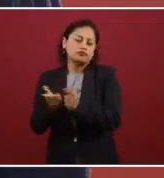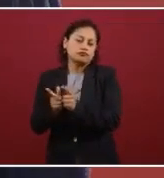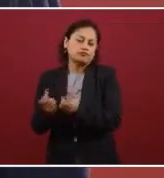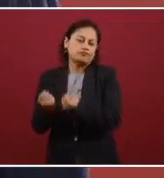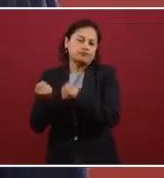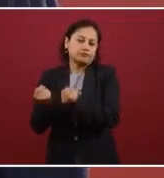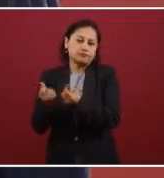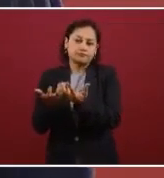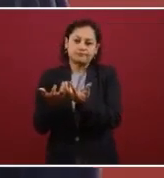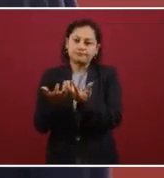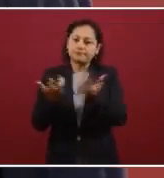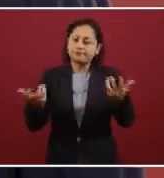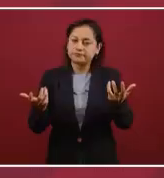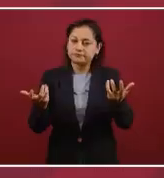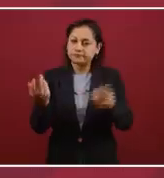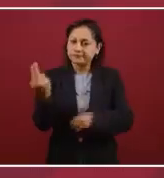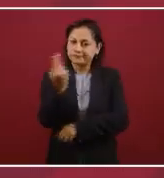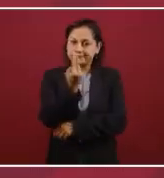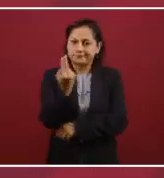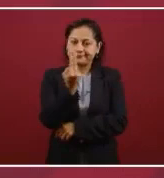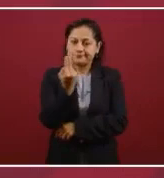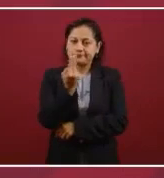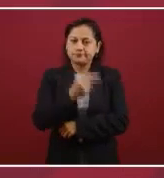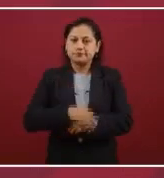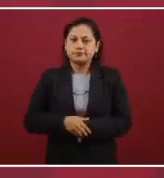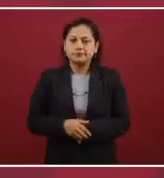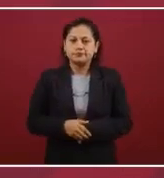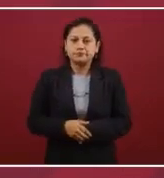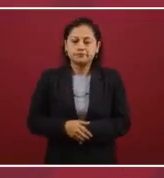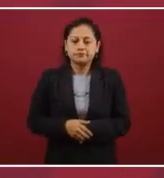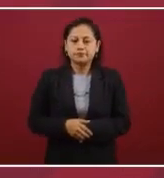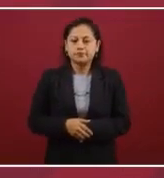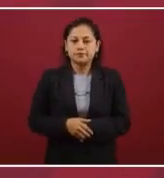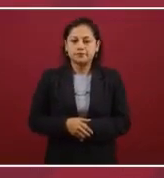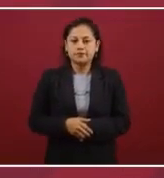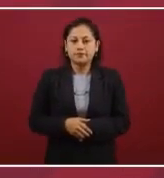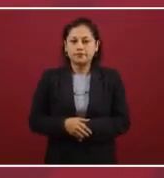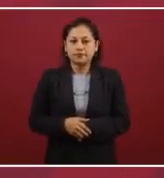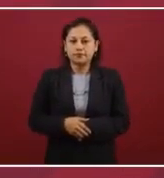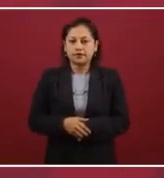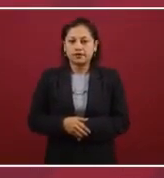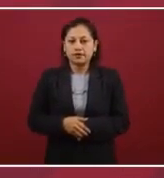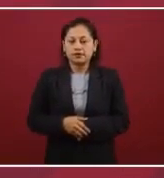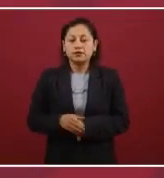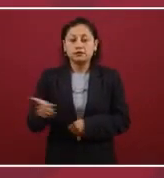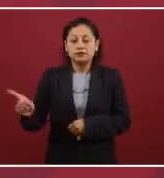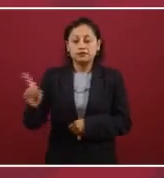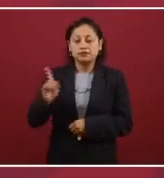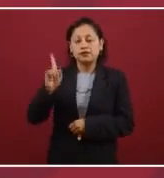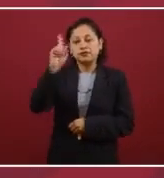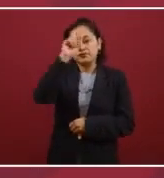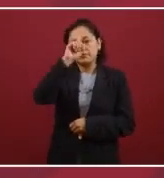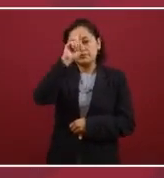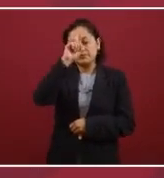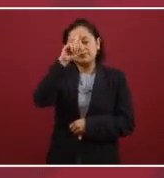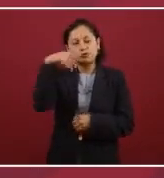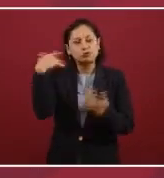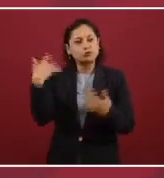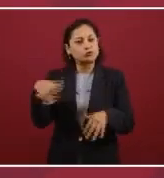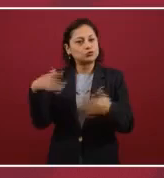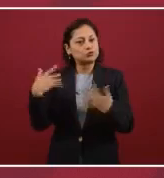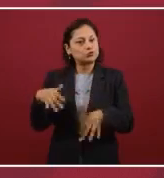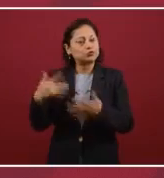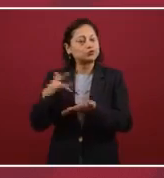Y es sabio el consejo, fue un